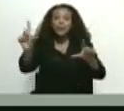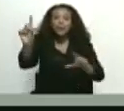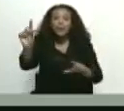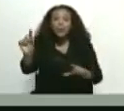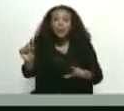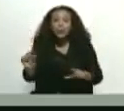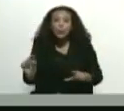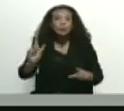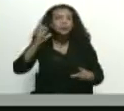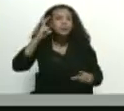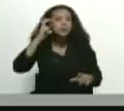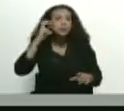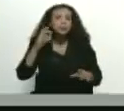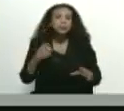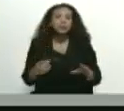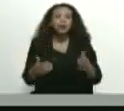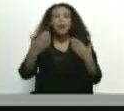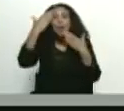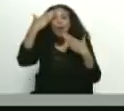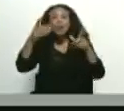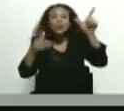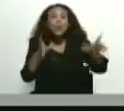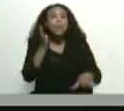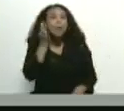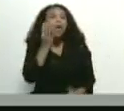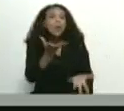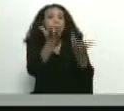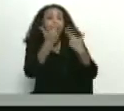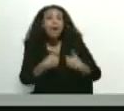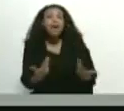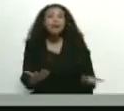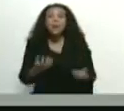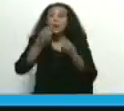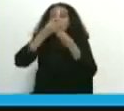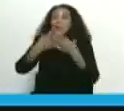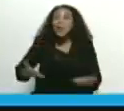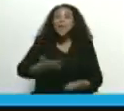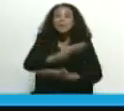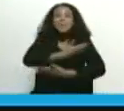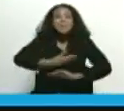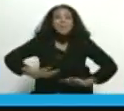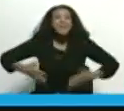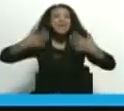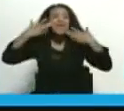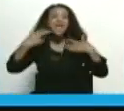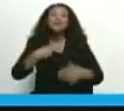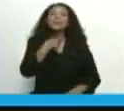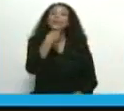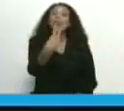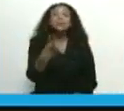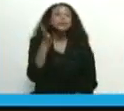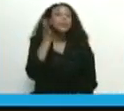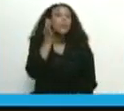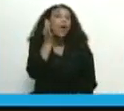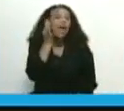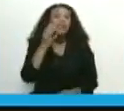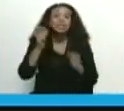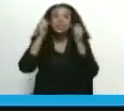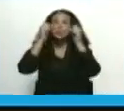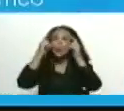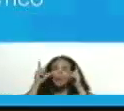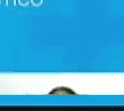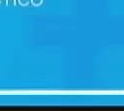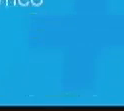Sí. Carmen Milagro, ¿cómo estás tú? ¿Qué me cuenta, mujer? Muy bien, señor presidente. Bueno, déjeme decirle que